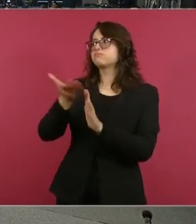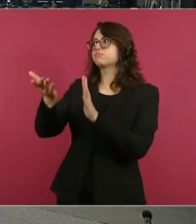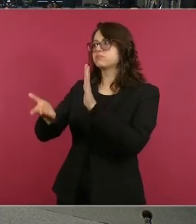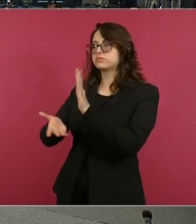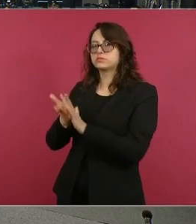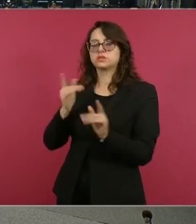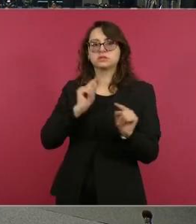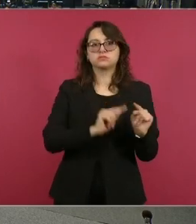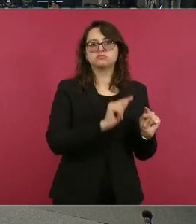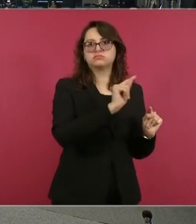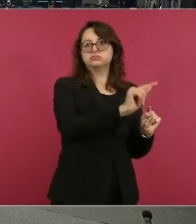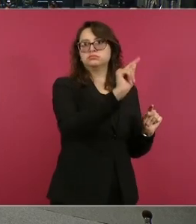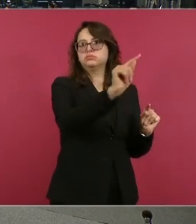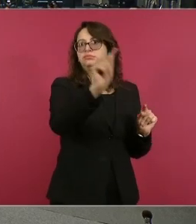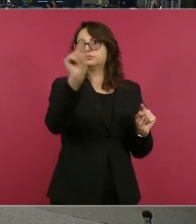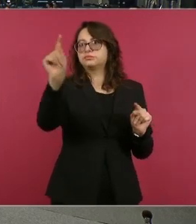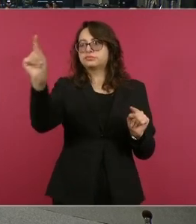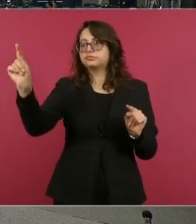Hemos